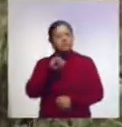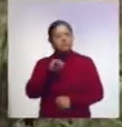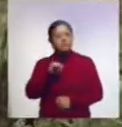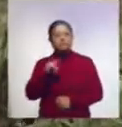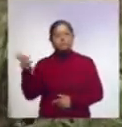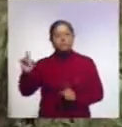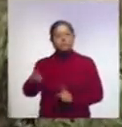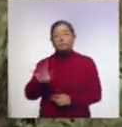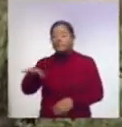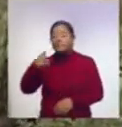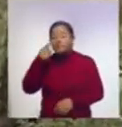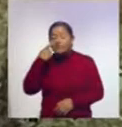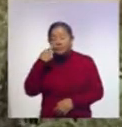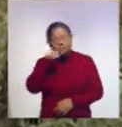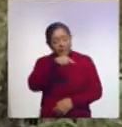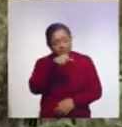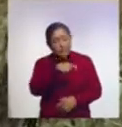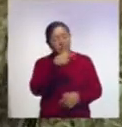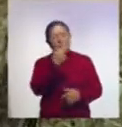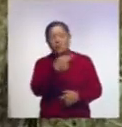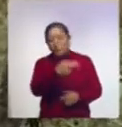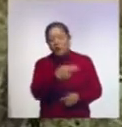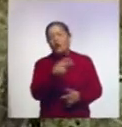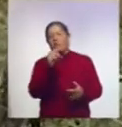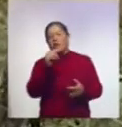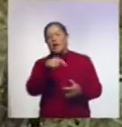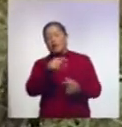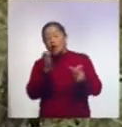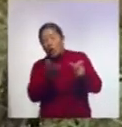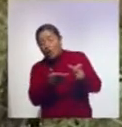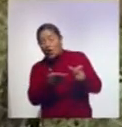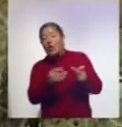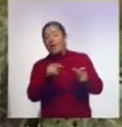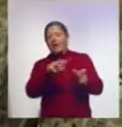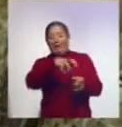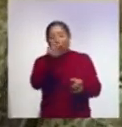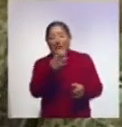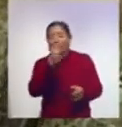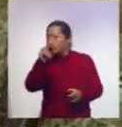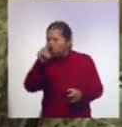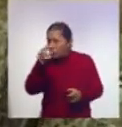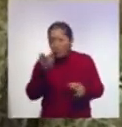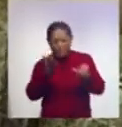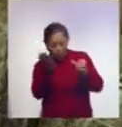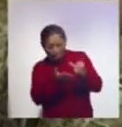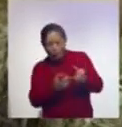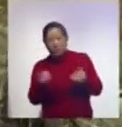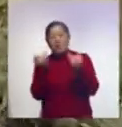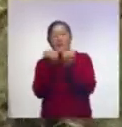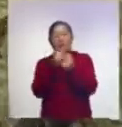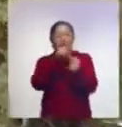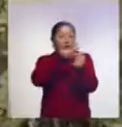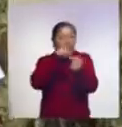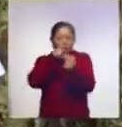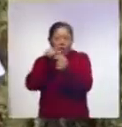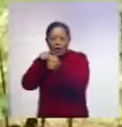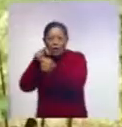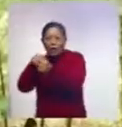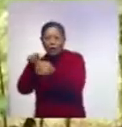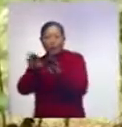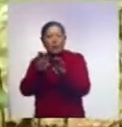nos iban diciendo, ¿sabes qué? Este se llama así, se corta así. Y igual nos iban enseñando los colores para